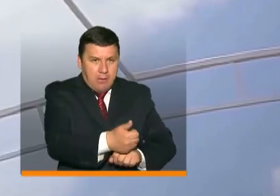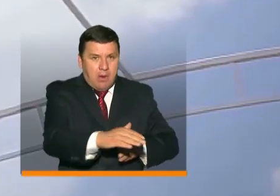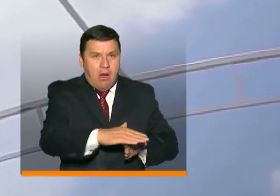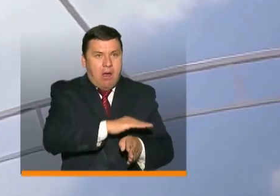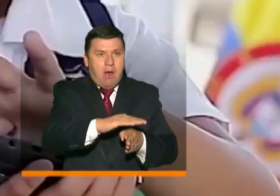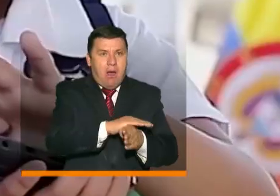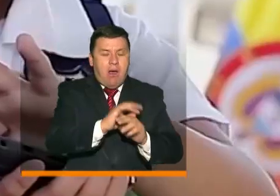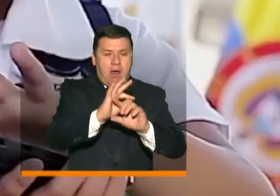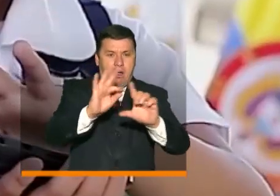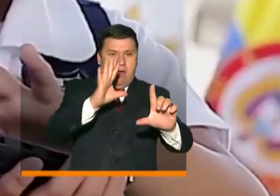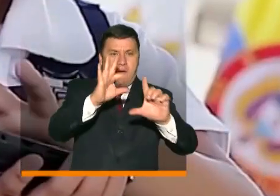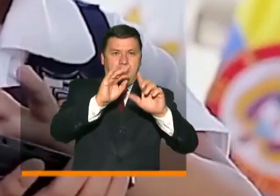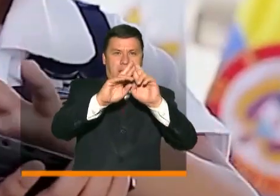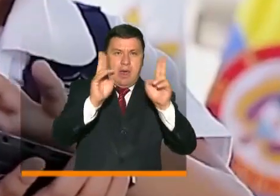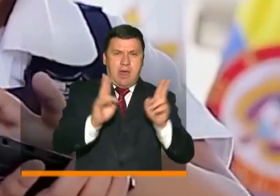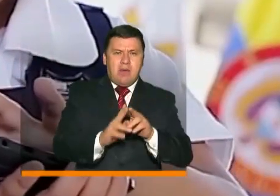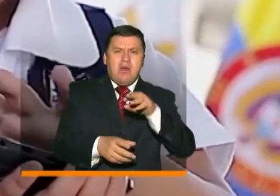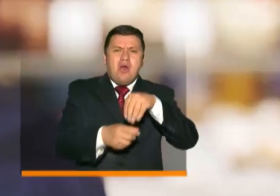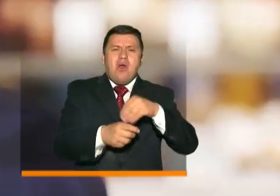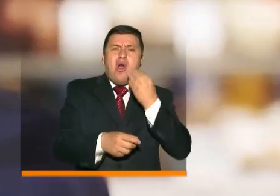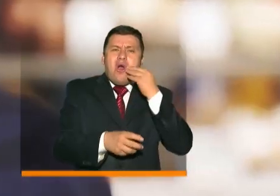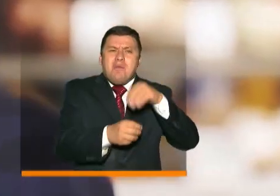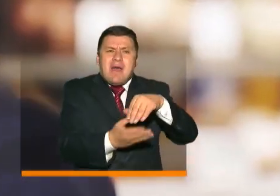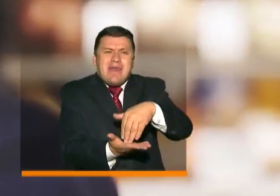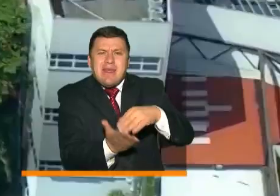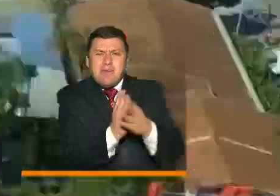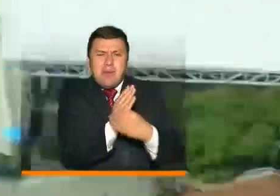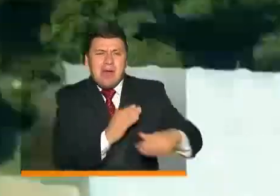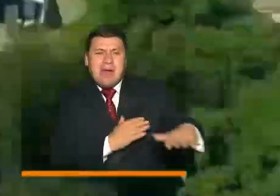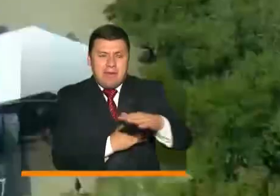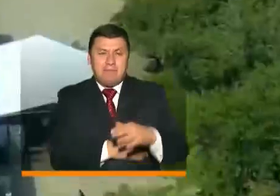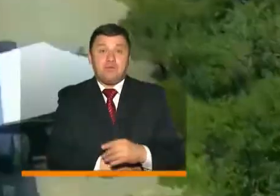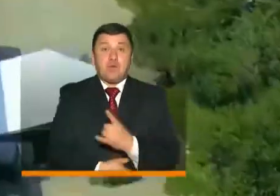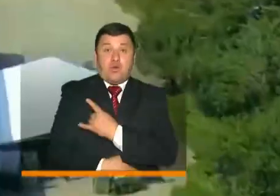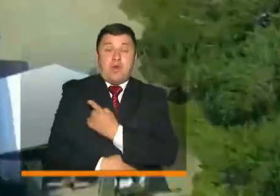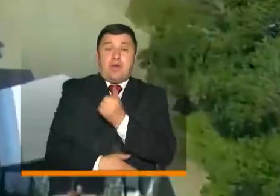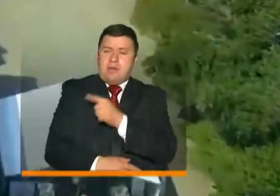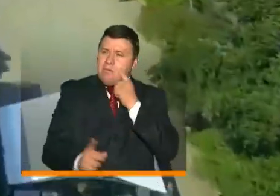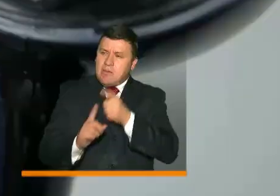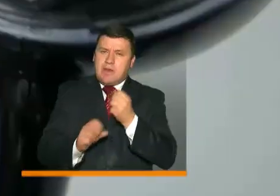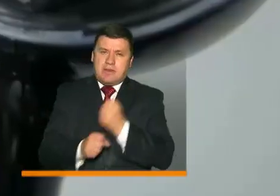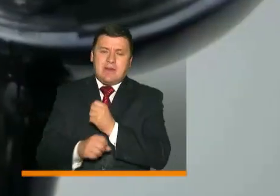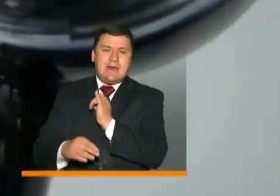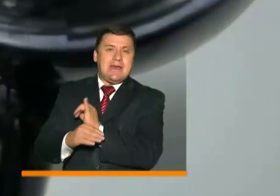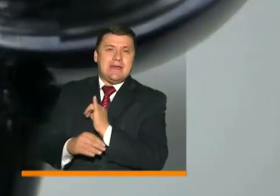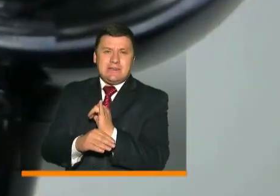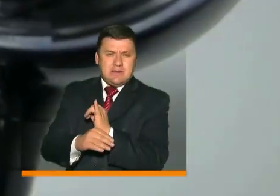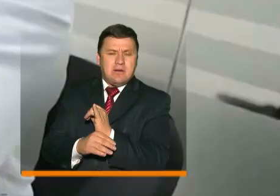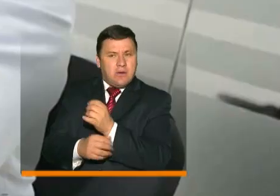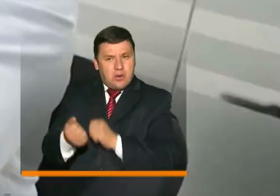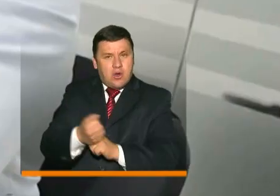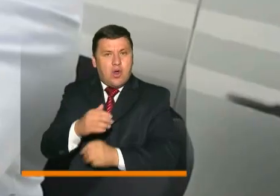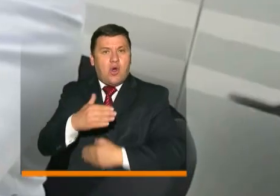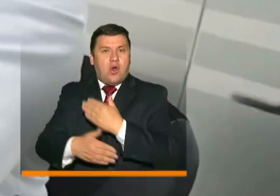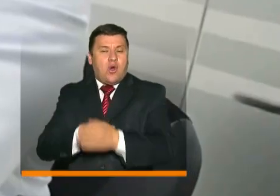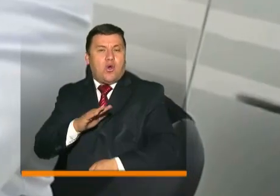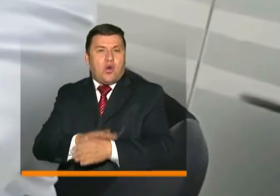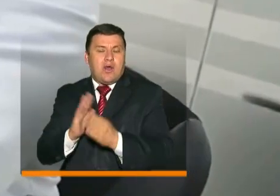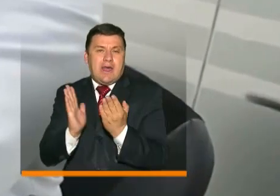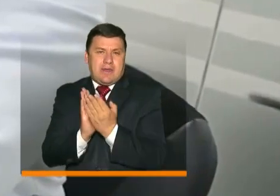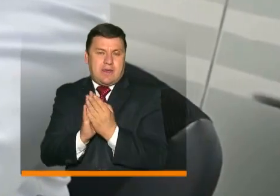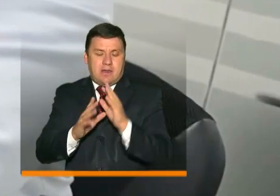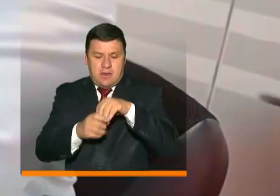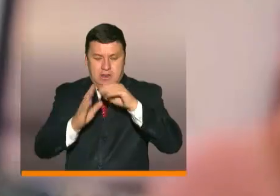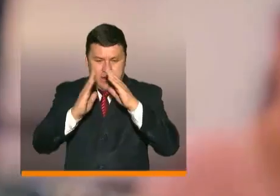a contenidos digitales en los hogares más vulnerables. En educación superior, se trabaja con las instituciones para continuar el proceso educativo